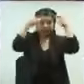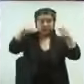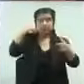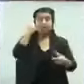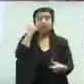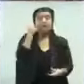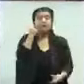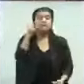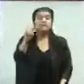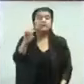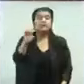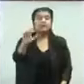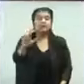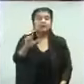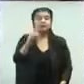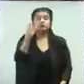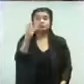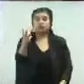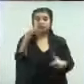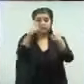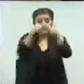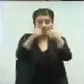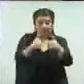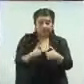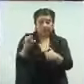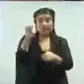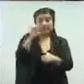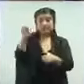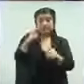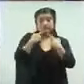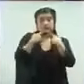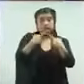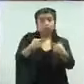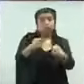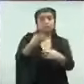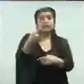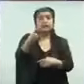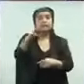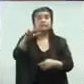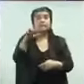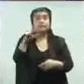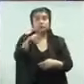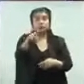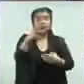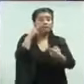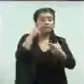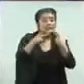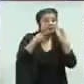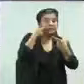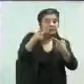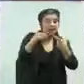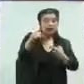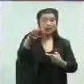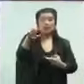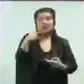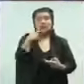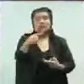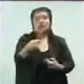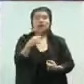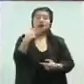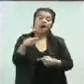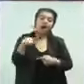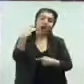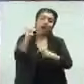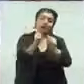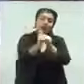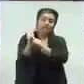son 3 estudios que desde en enero les dijeron que en marzo iban a hacer la visita, en marzo les dijeron que iba a ser en